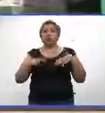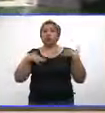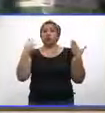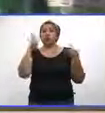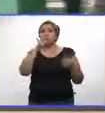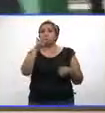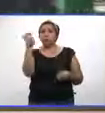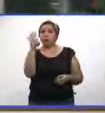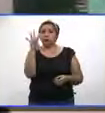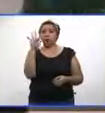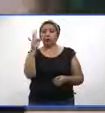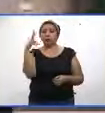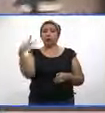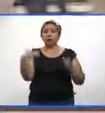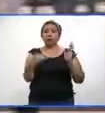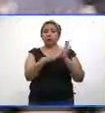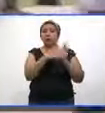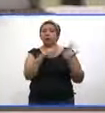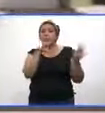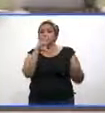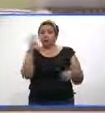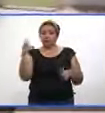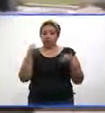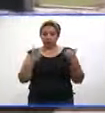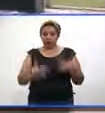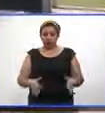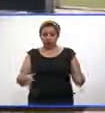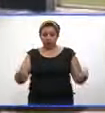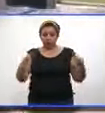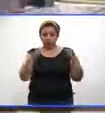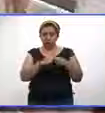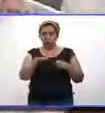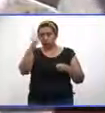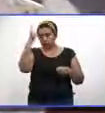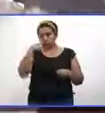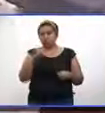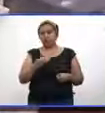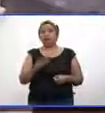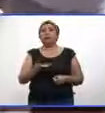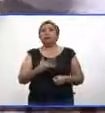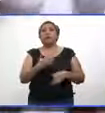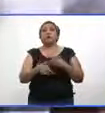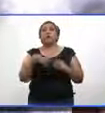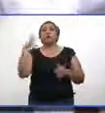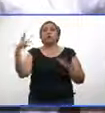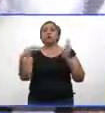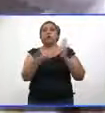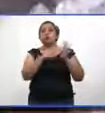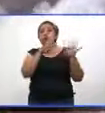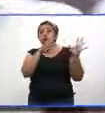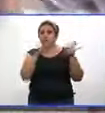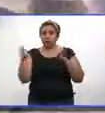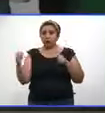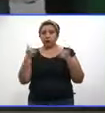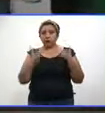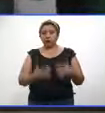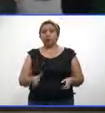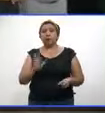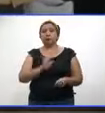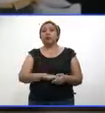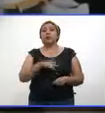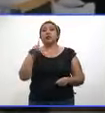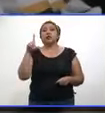entregarán 448.500 sacos de 20 kilos de maíz para consumo, que contienen las 8.900 toneladas, en más